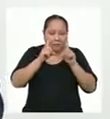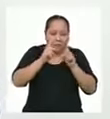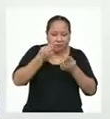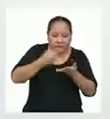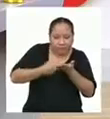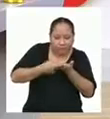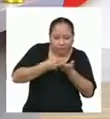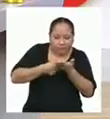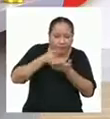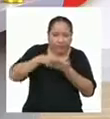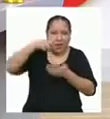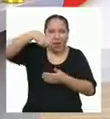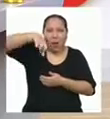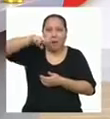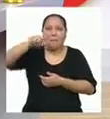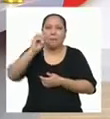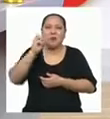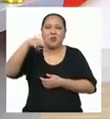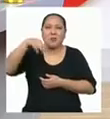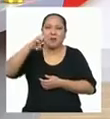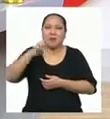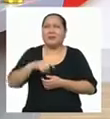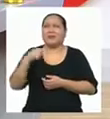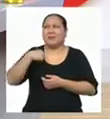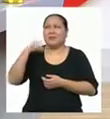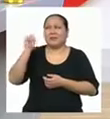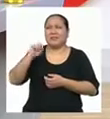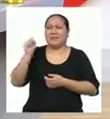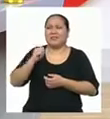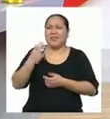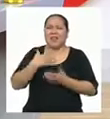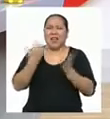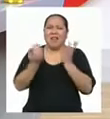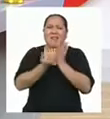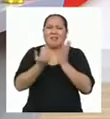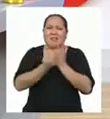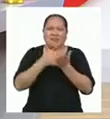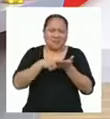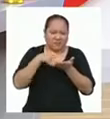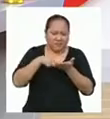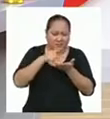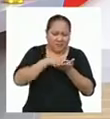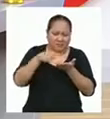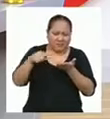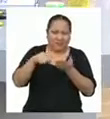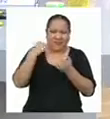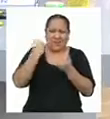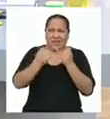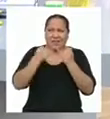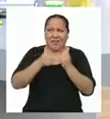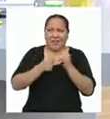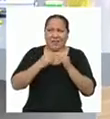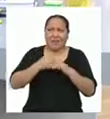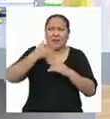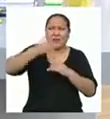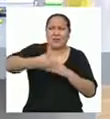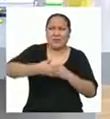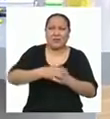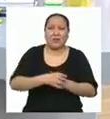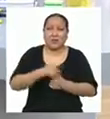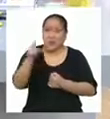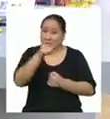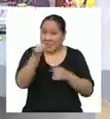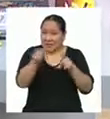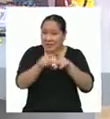el promedio. Uy, yo en el colegio me la pasaba sacando promedios para ver si pasaba el bimestre. ¿Ustedes hacen